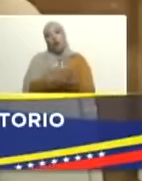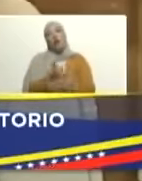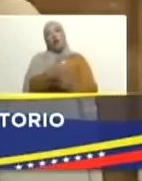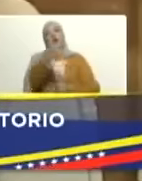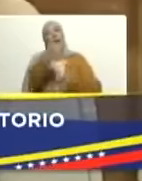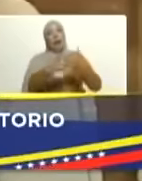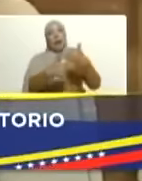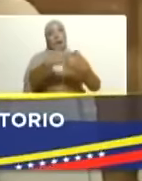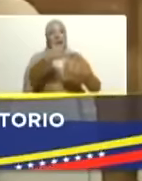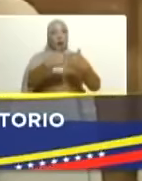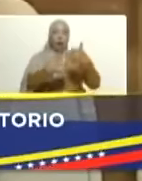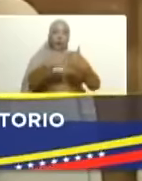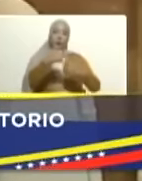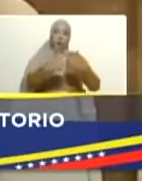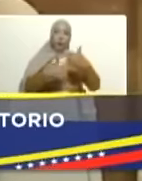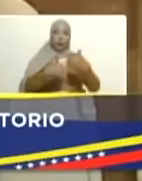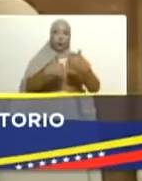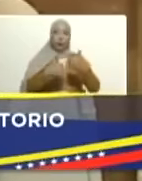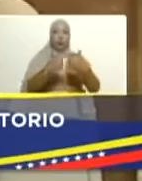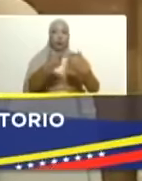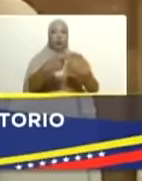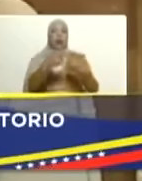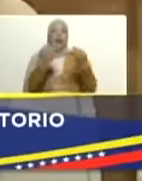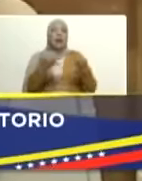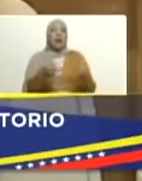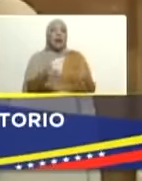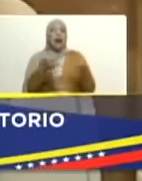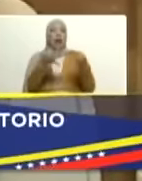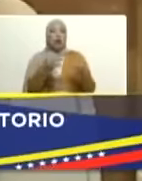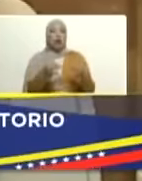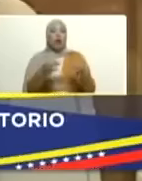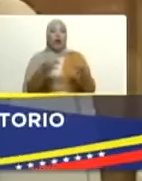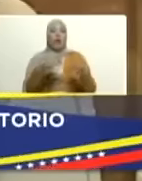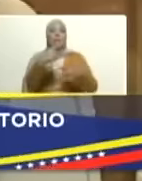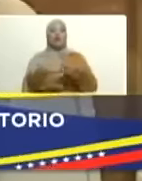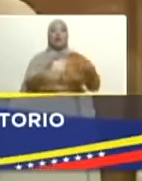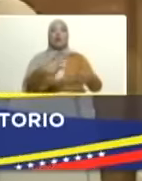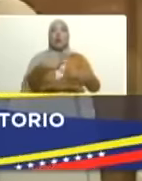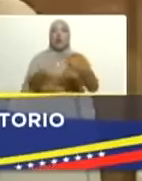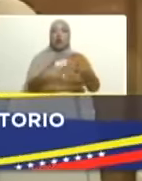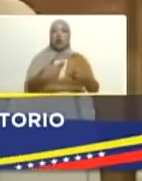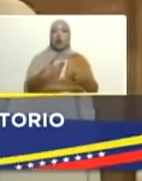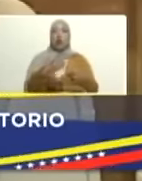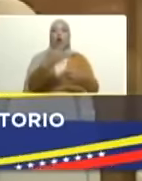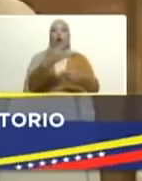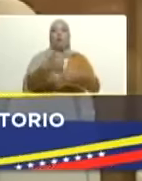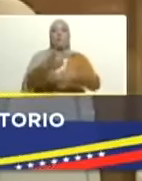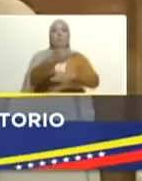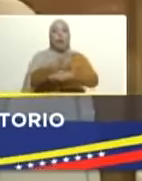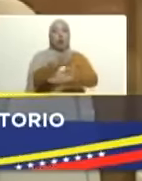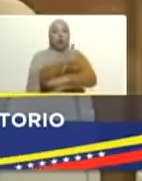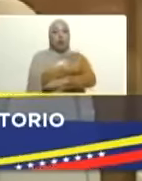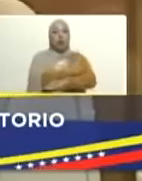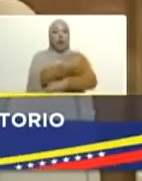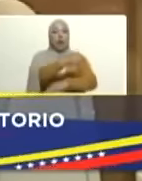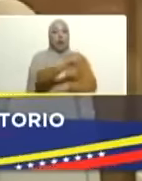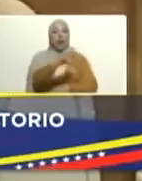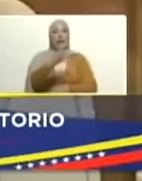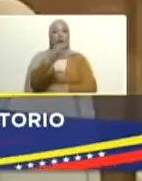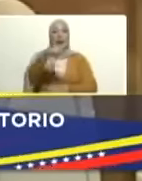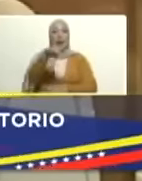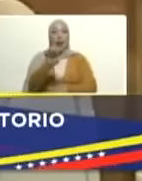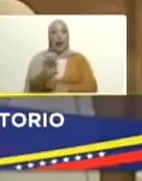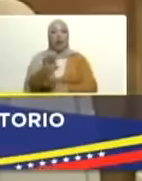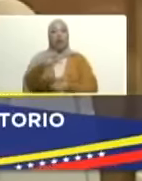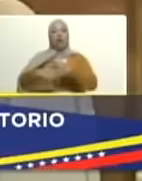son eventos naturales de nuestro sistema electoral que fueron ratificados. Otro elemento muy